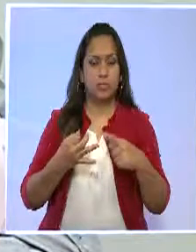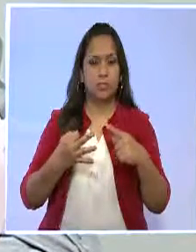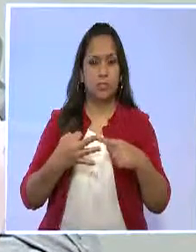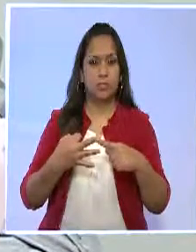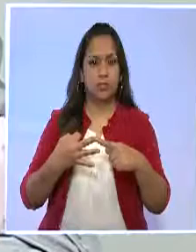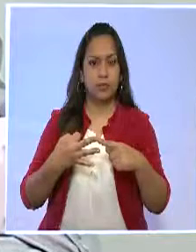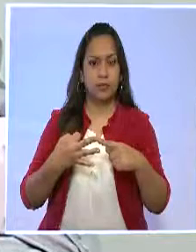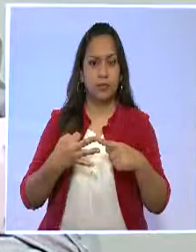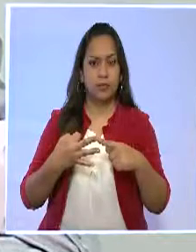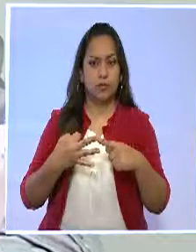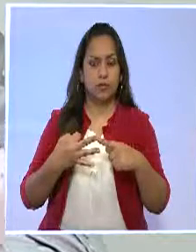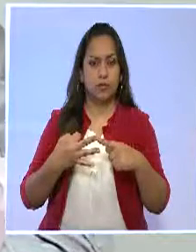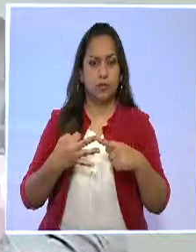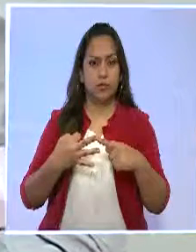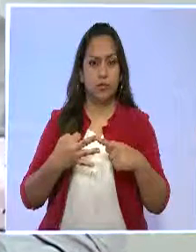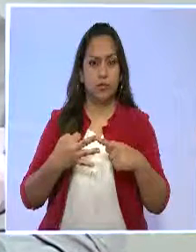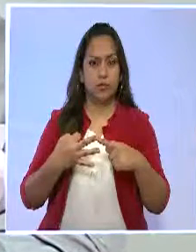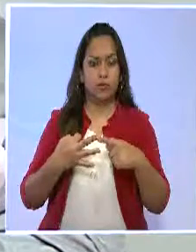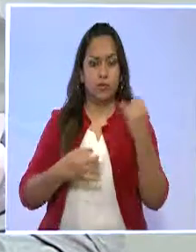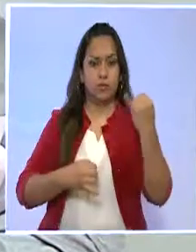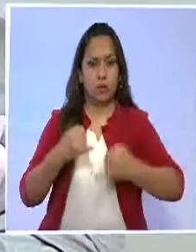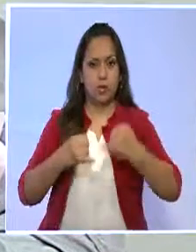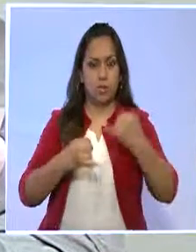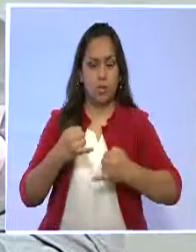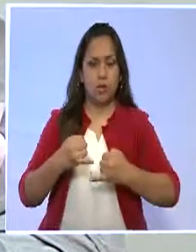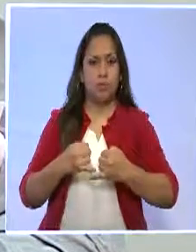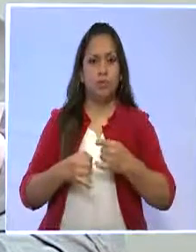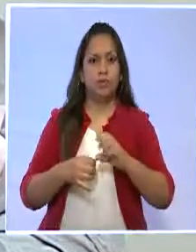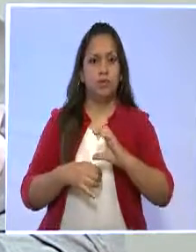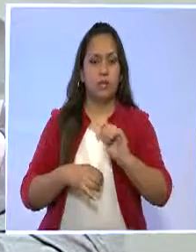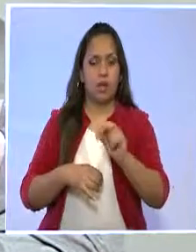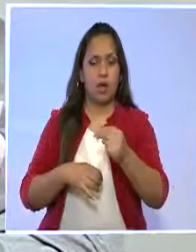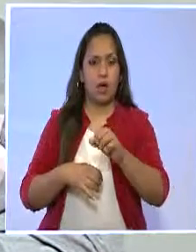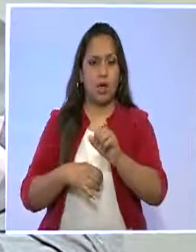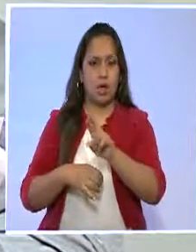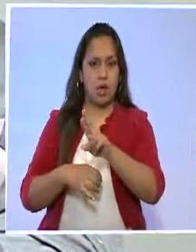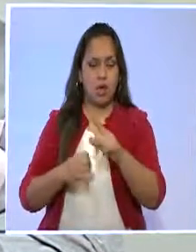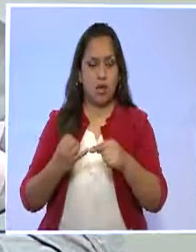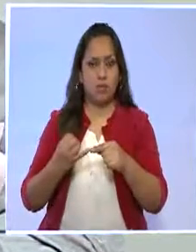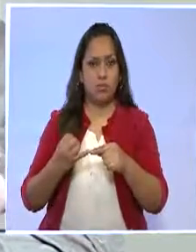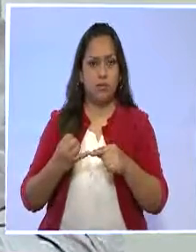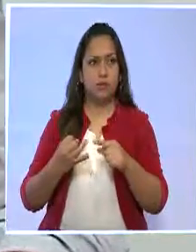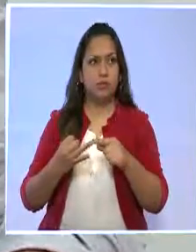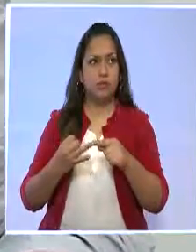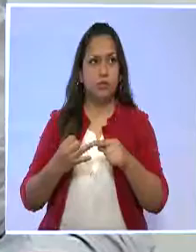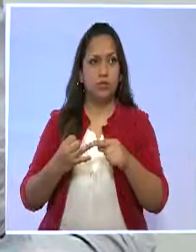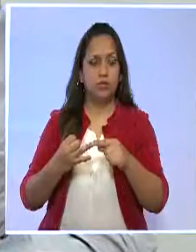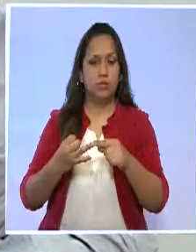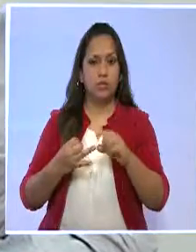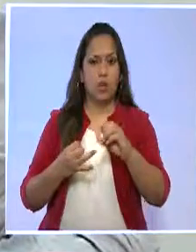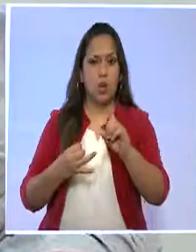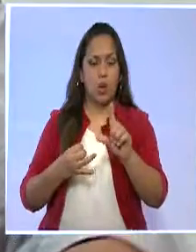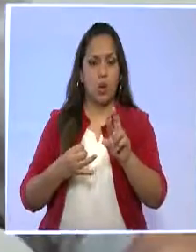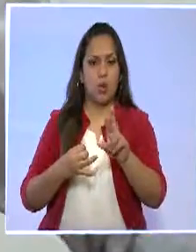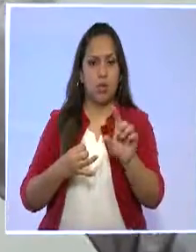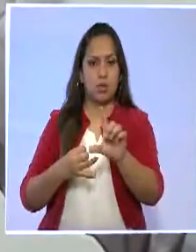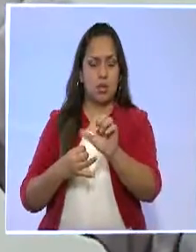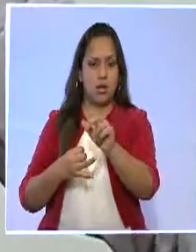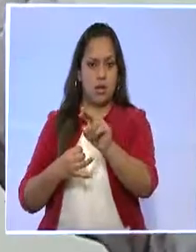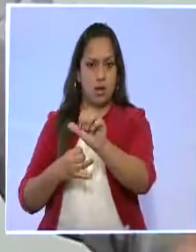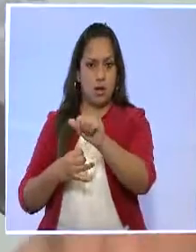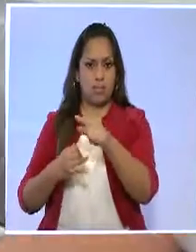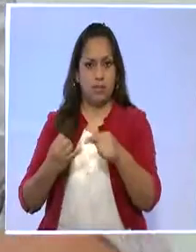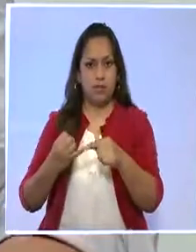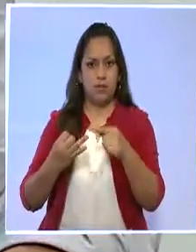13 y radio fantástica finalmente cañar radio ondas del volante y la provincia de orellana con radio alegría muchas gracias